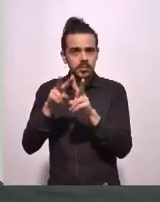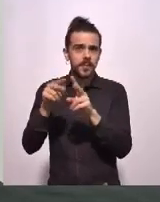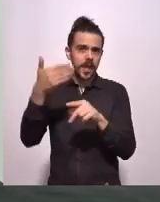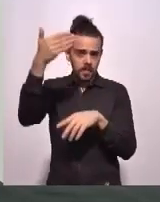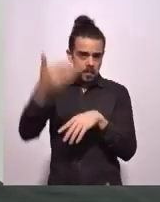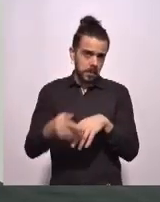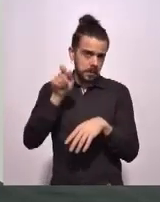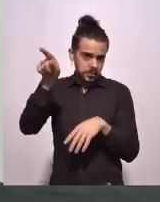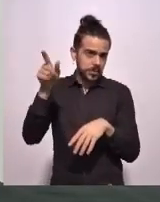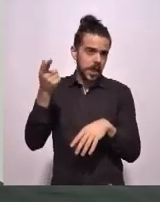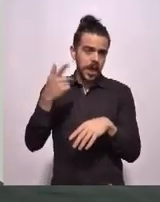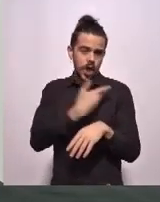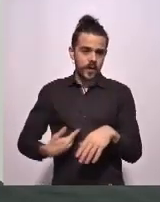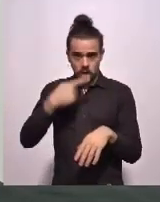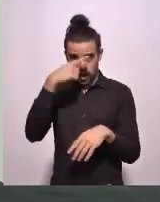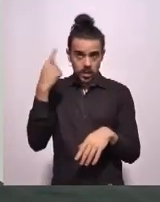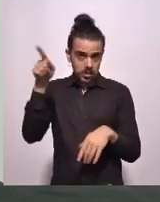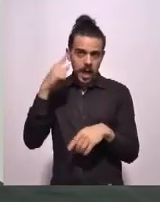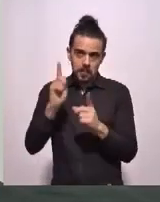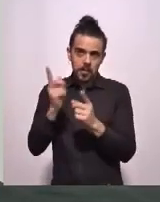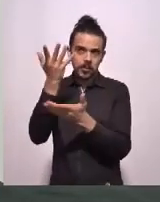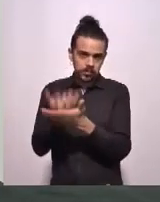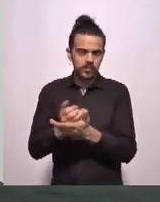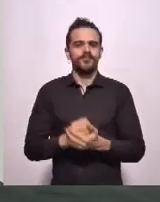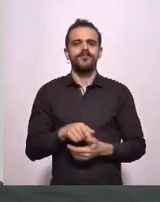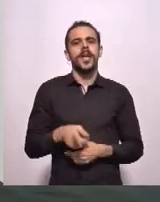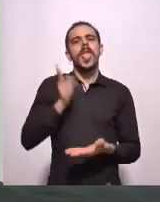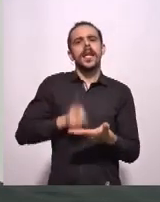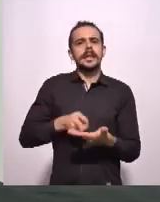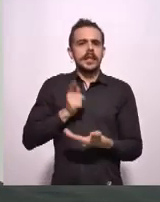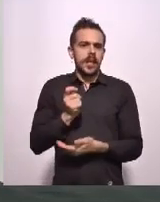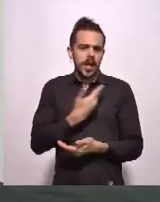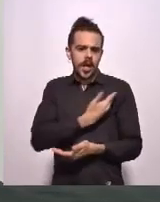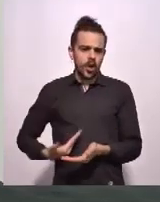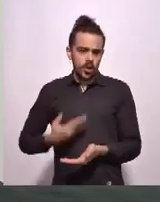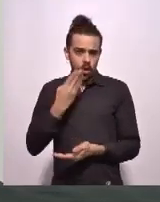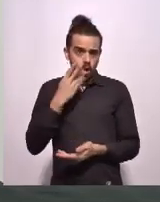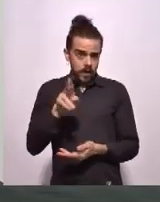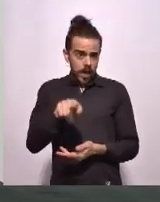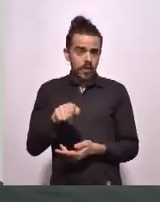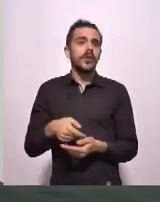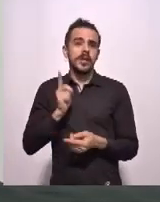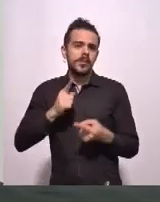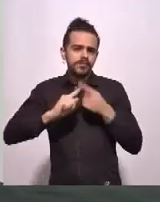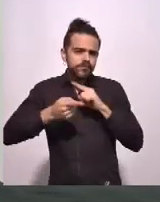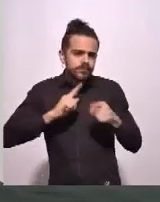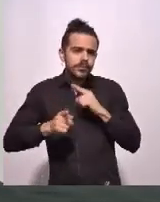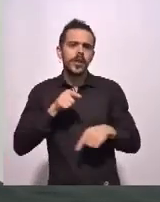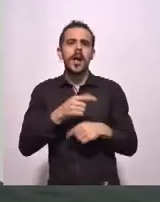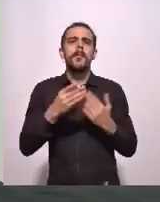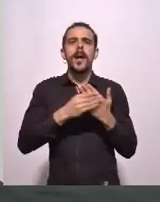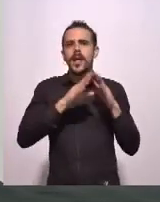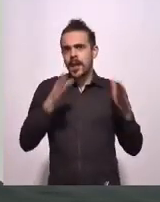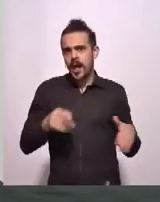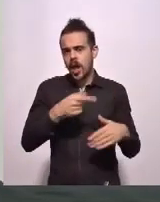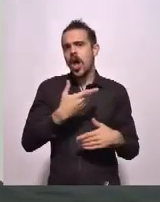Nacional. Por una decisión del señor gobernador y coordinado por medio del Ministerio de Gobierno e instrumentado